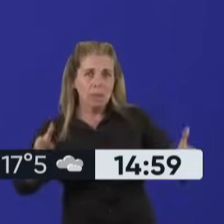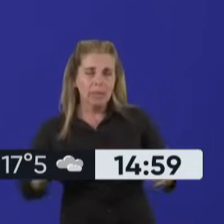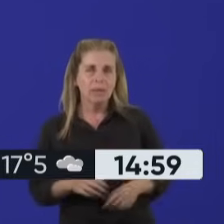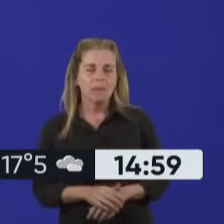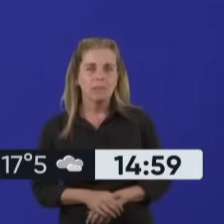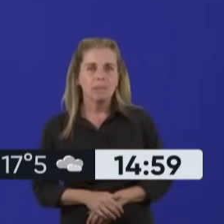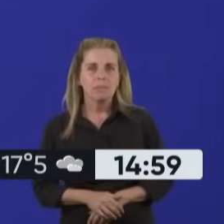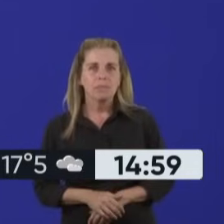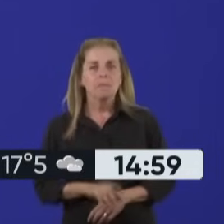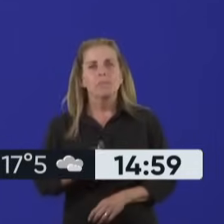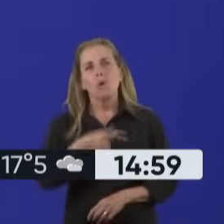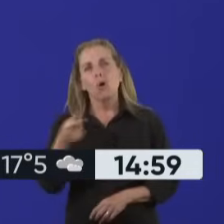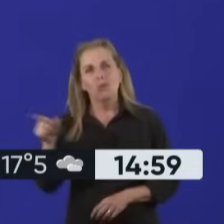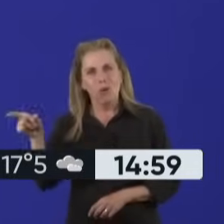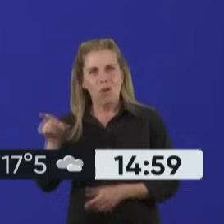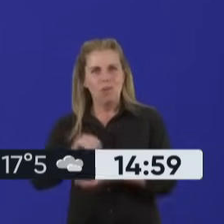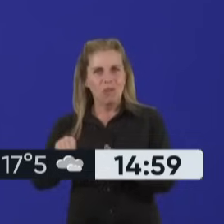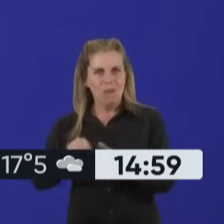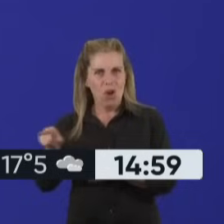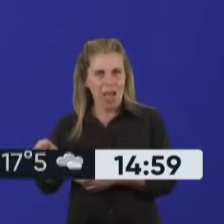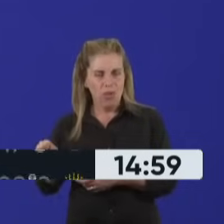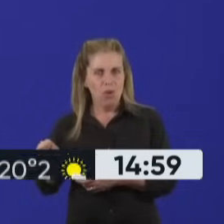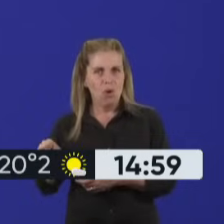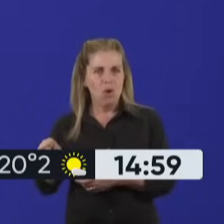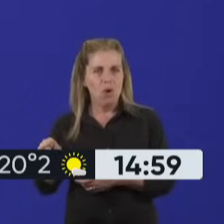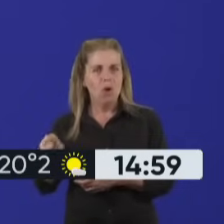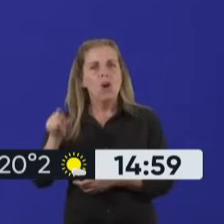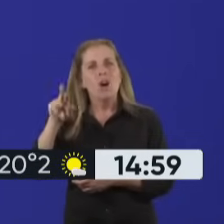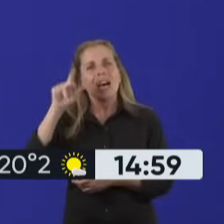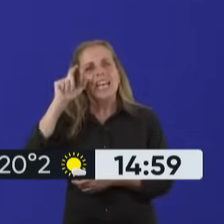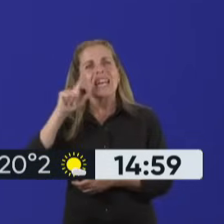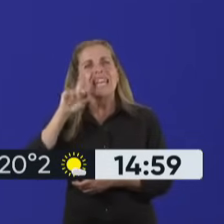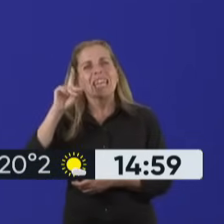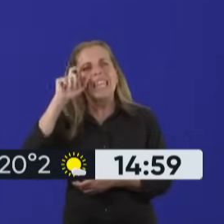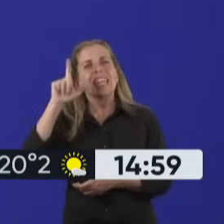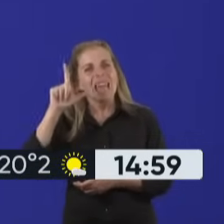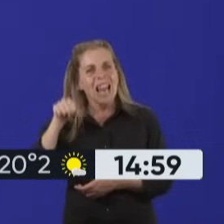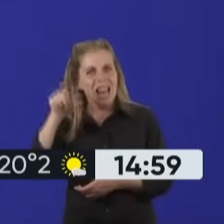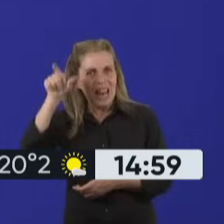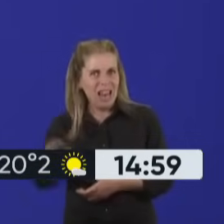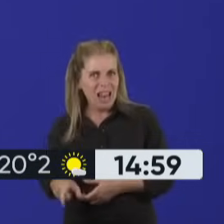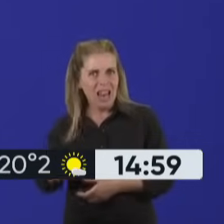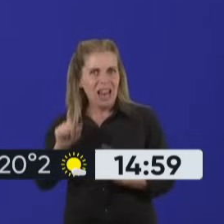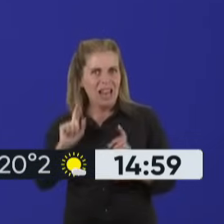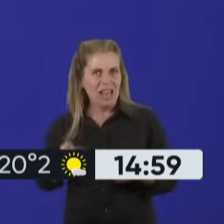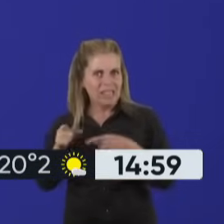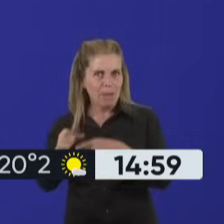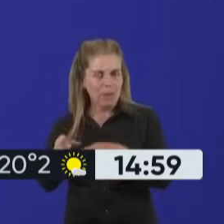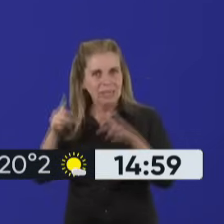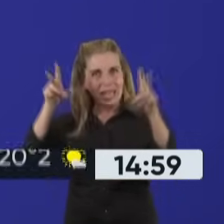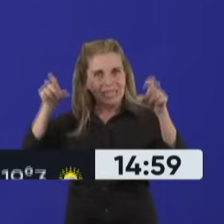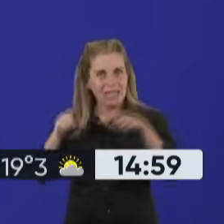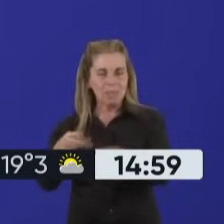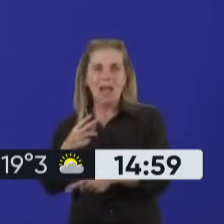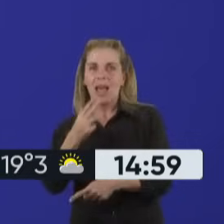De hecho, el doctor Reidel, digamos, quien además está con las cuestiones de energía